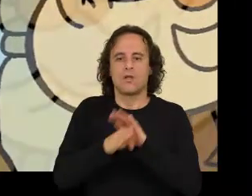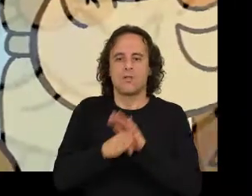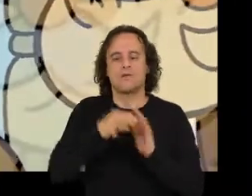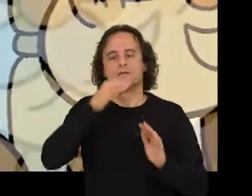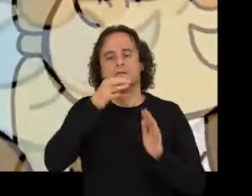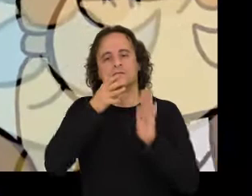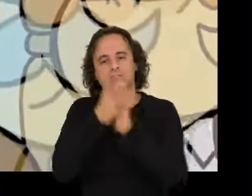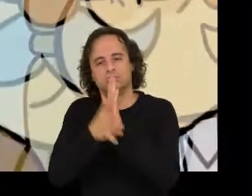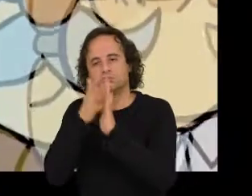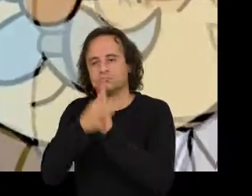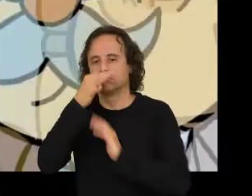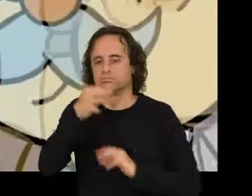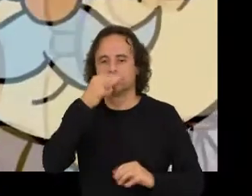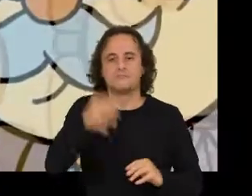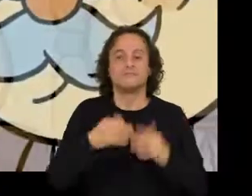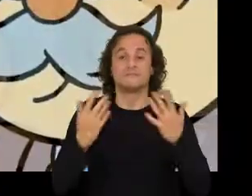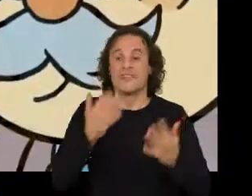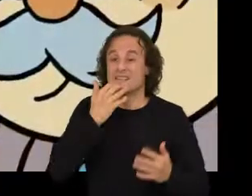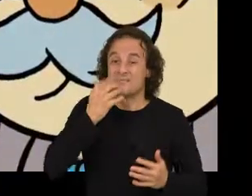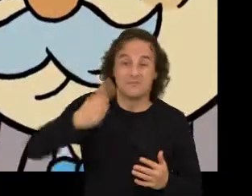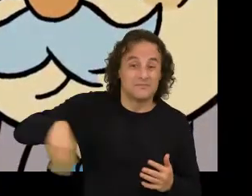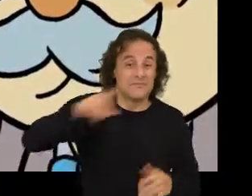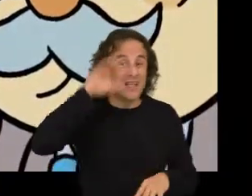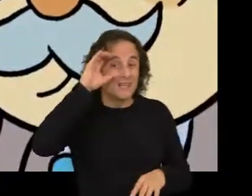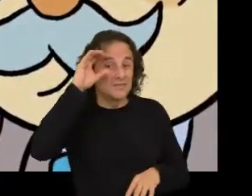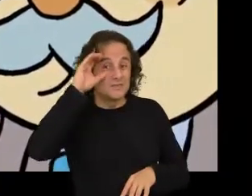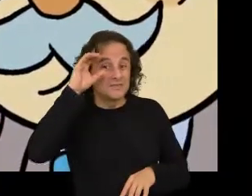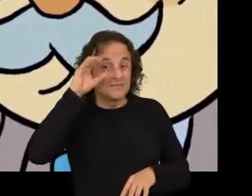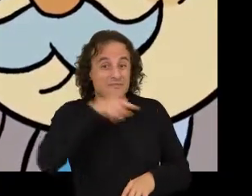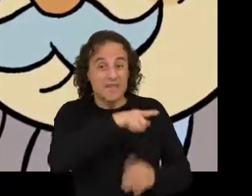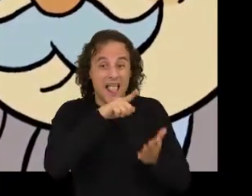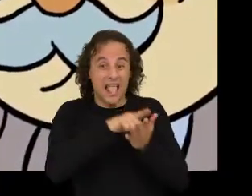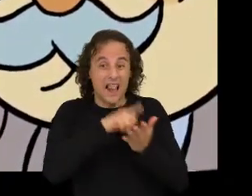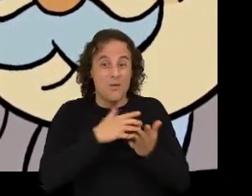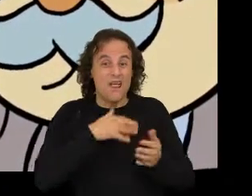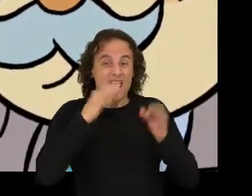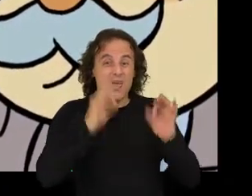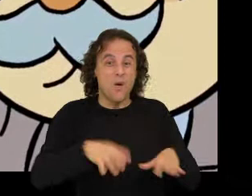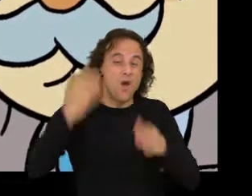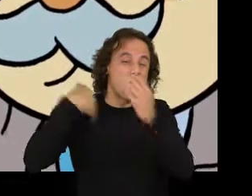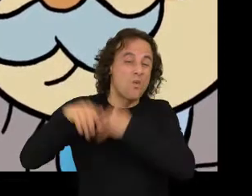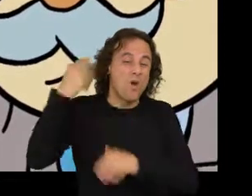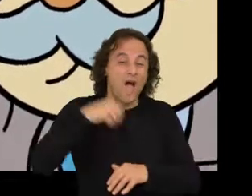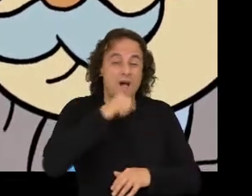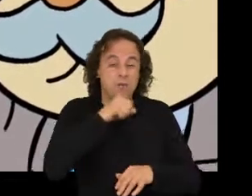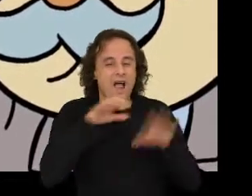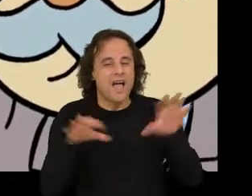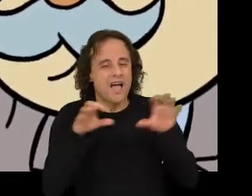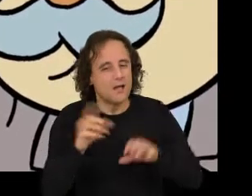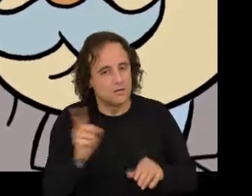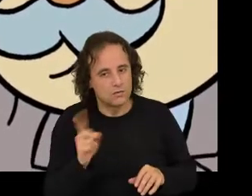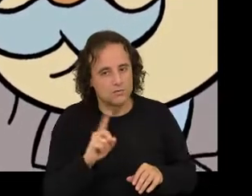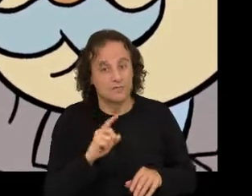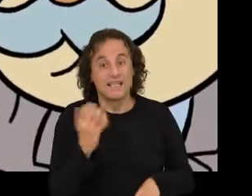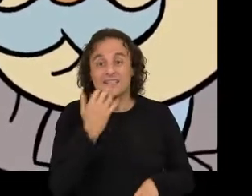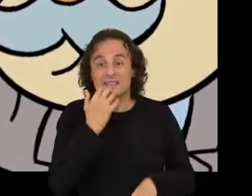falando. Que non os cause risa oír hablar como hablaron vuestros abuelos. Si hai algo que aquí deba